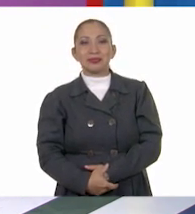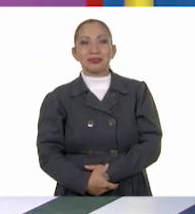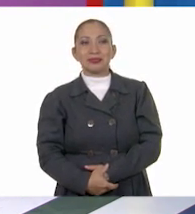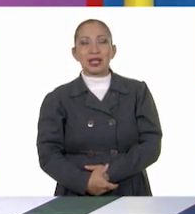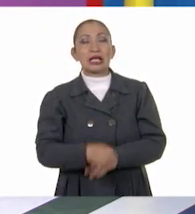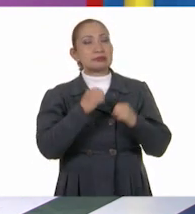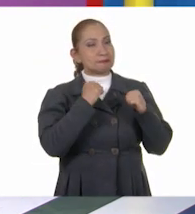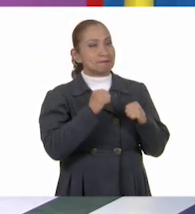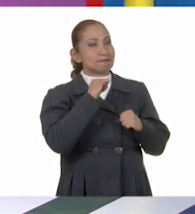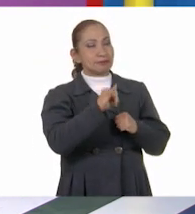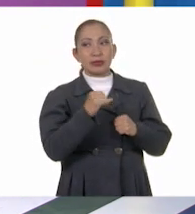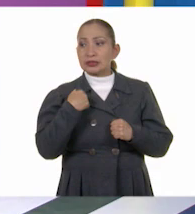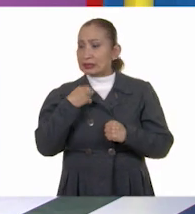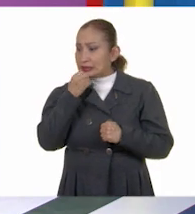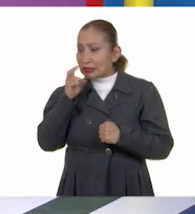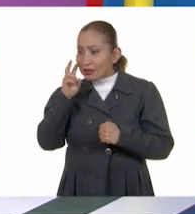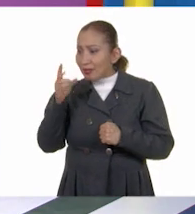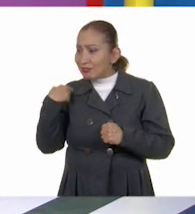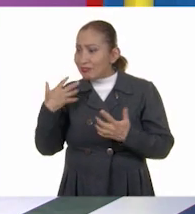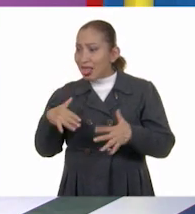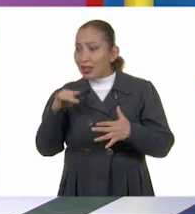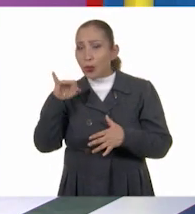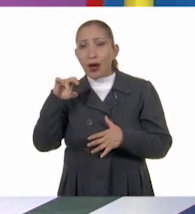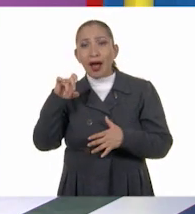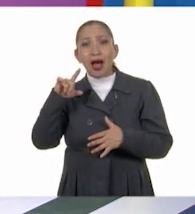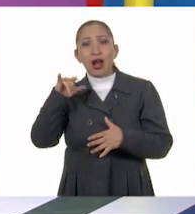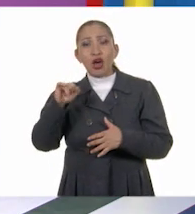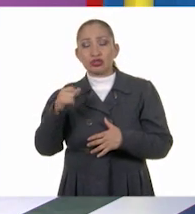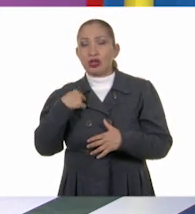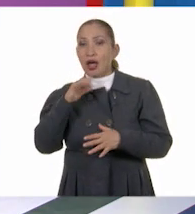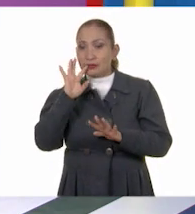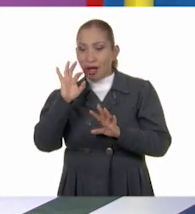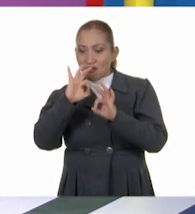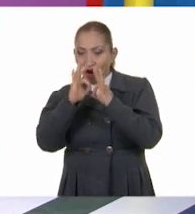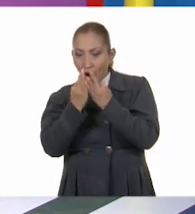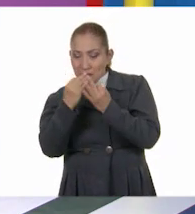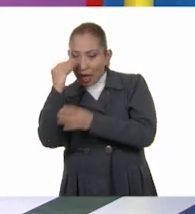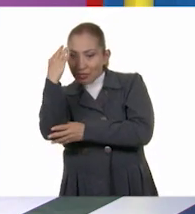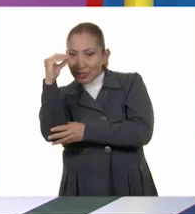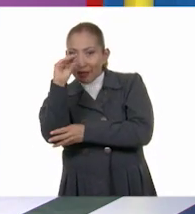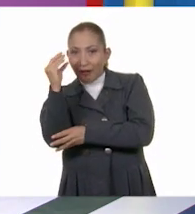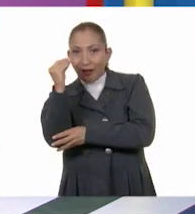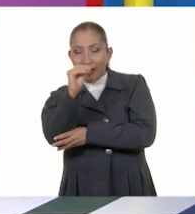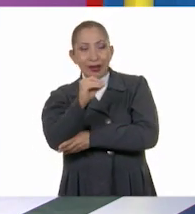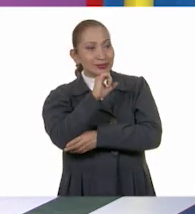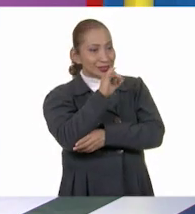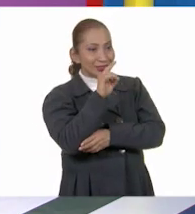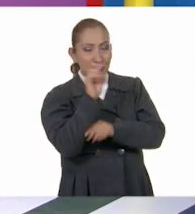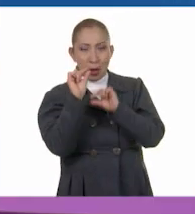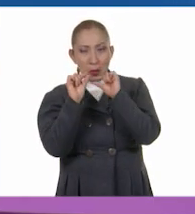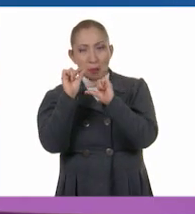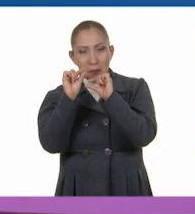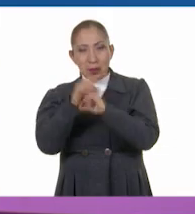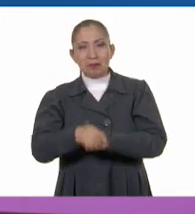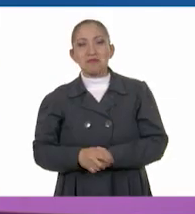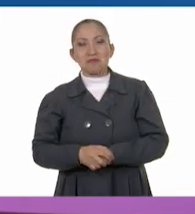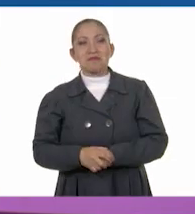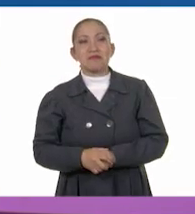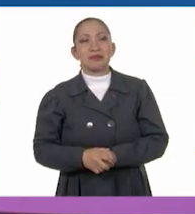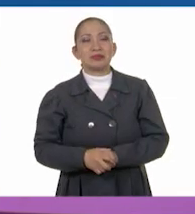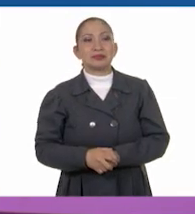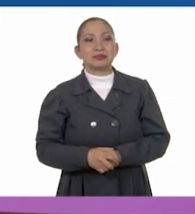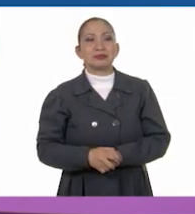Estoy seguro que sí. Te está quedando muy bien, Juan Carlos. Ya va tomando forma el títere. Sí, ¿verdad? Ahí va poco a poquito. Sí. Muy